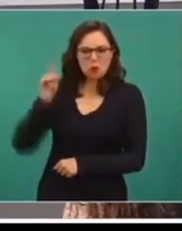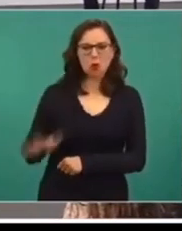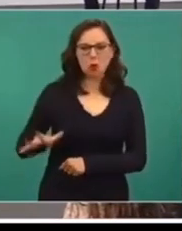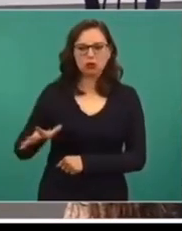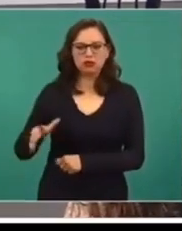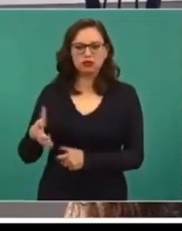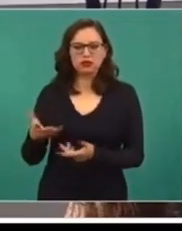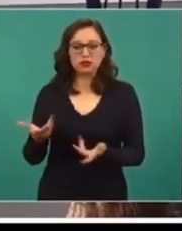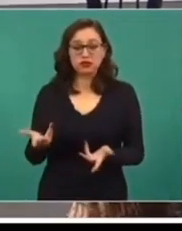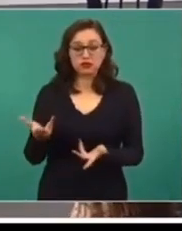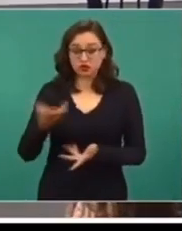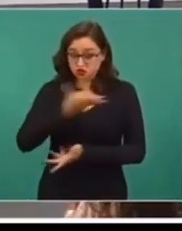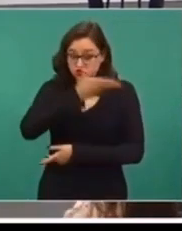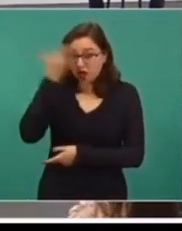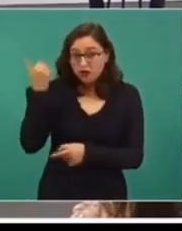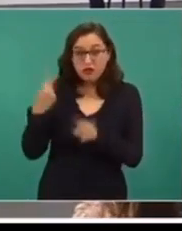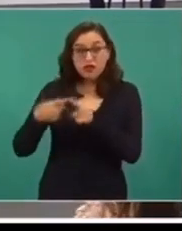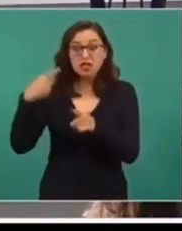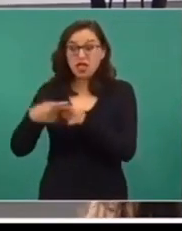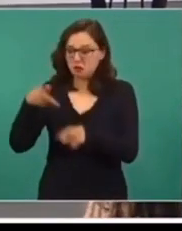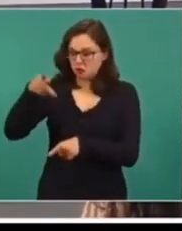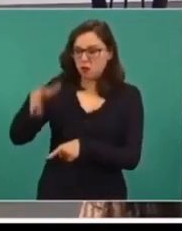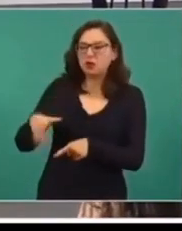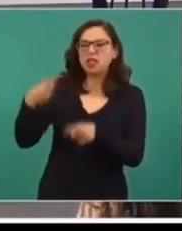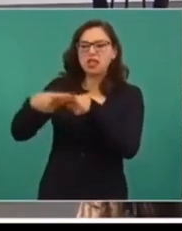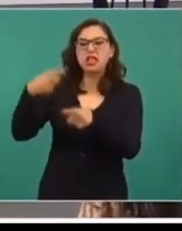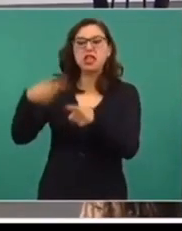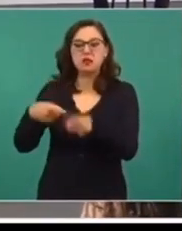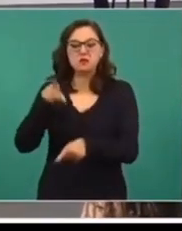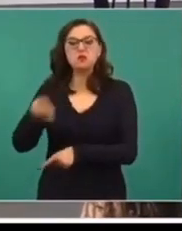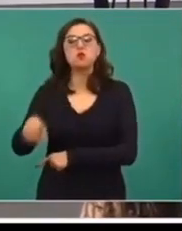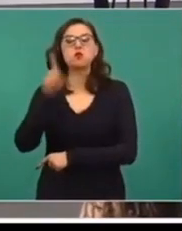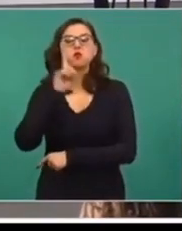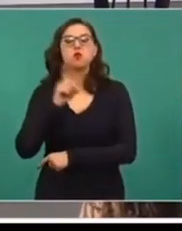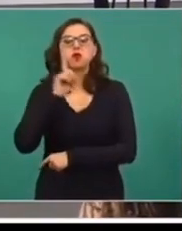¿No saben quién es? La sopilota.